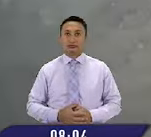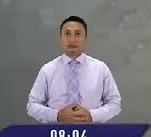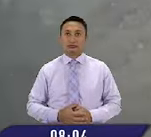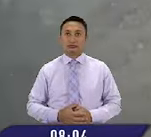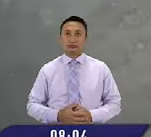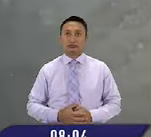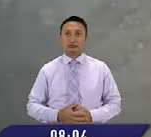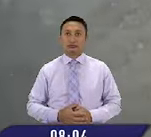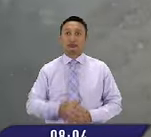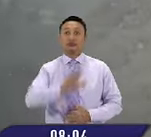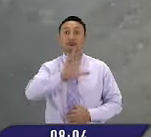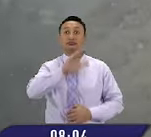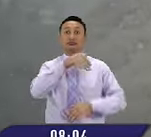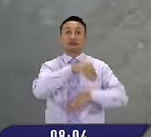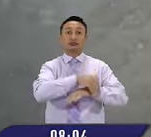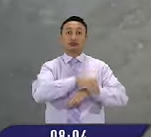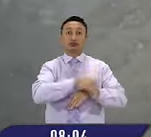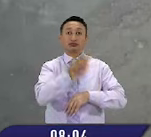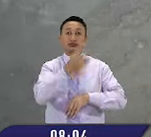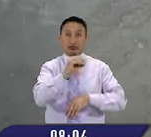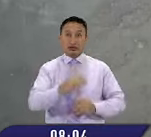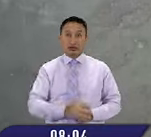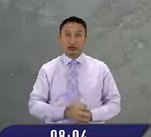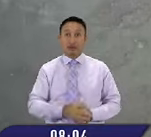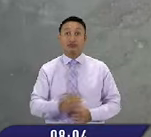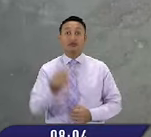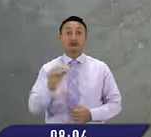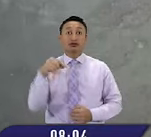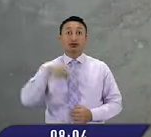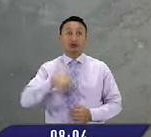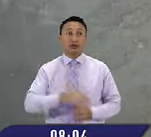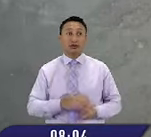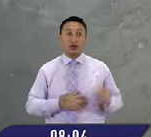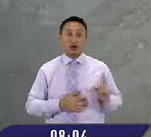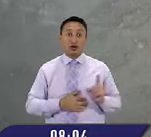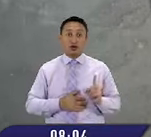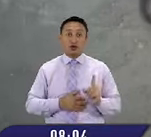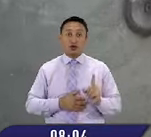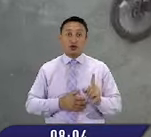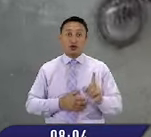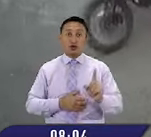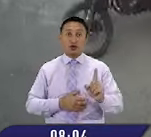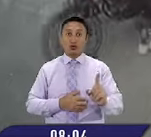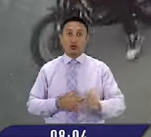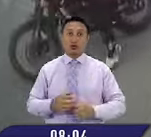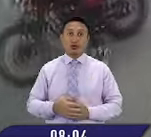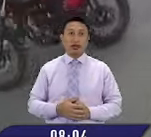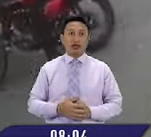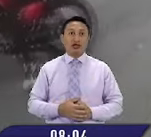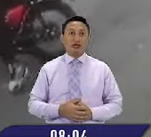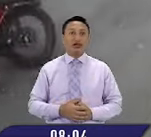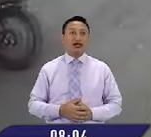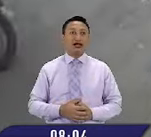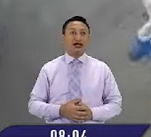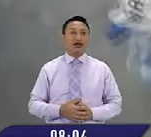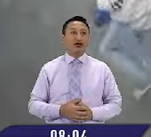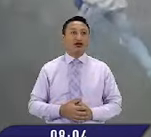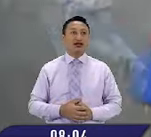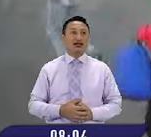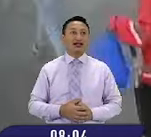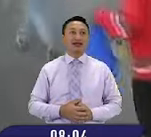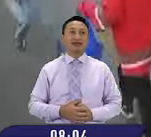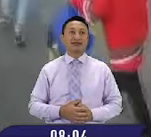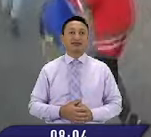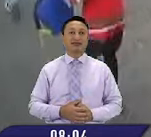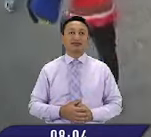Era las 5 de la tarde con 20 minutos. La joven va caminando con una funda y un bolso entre las manos, hasta que la sorprendieron